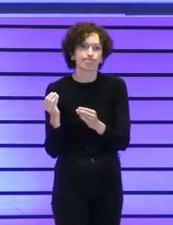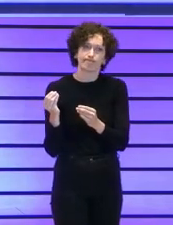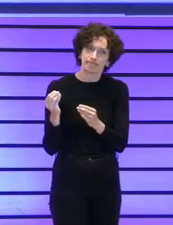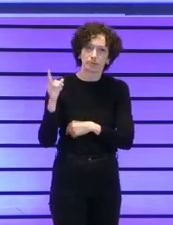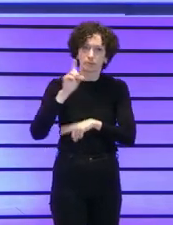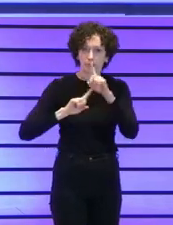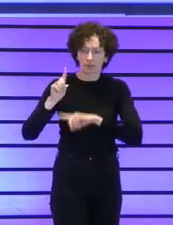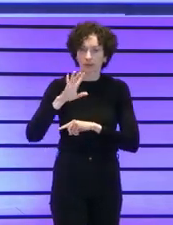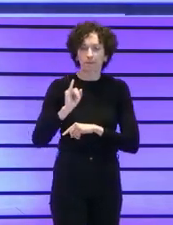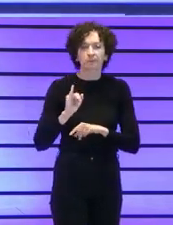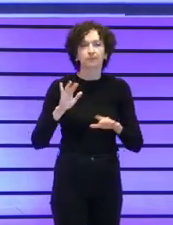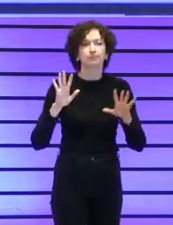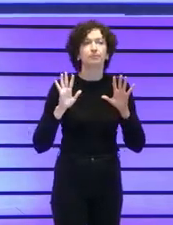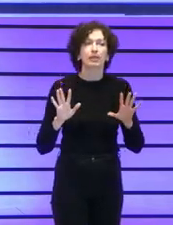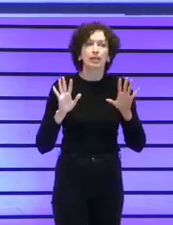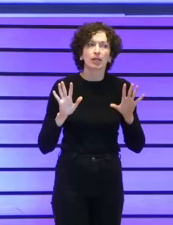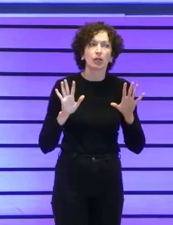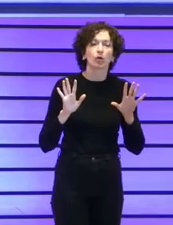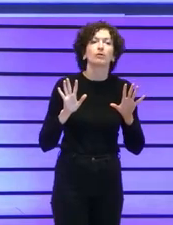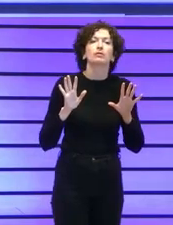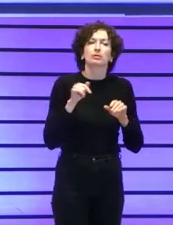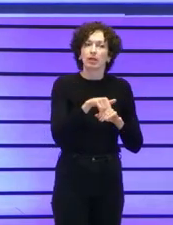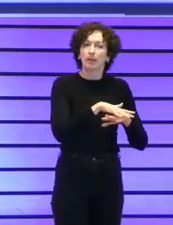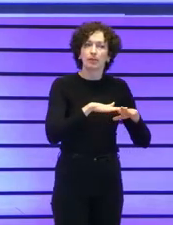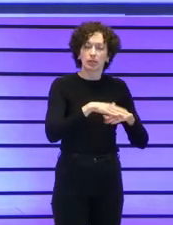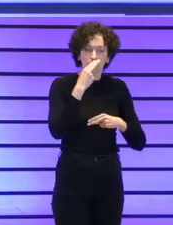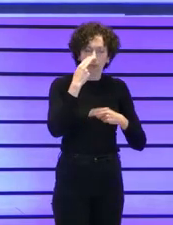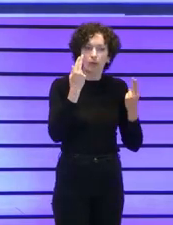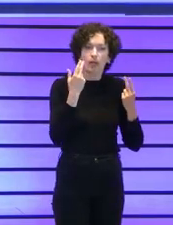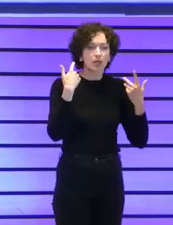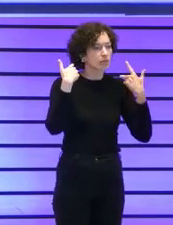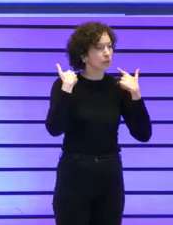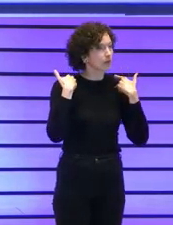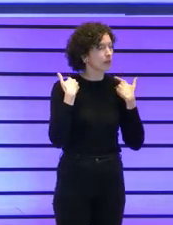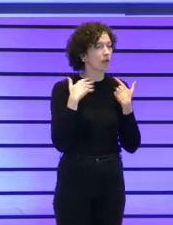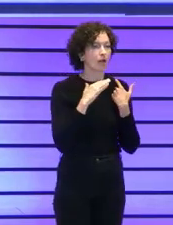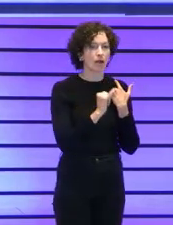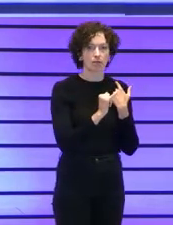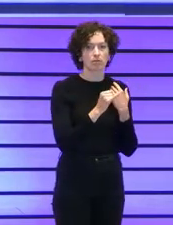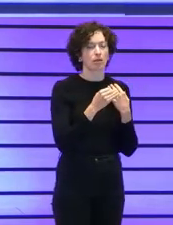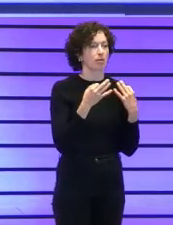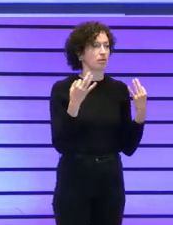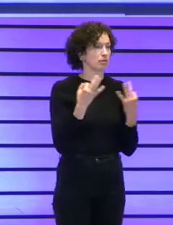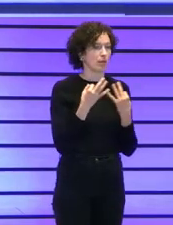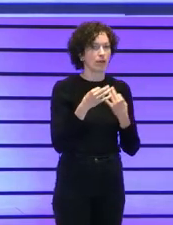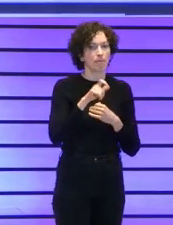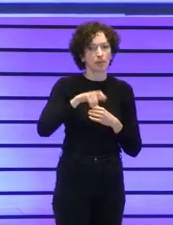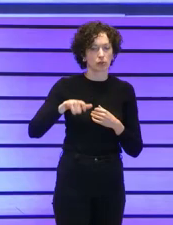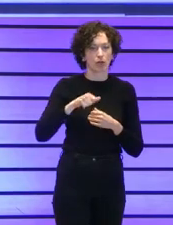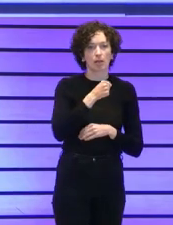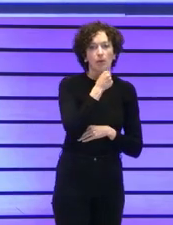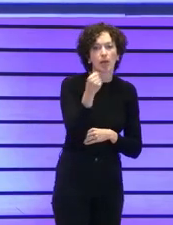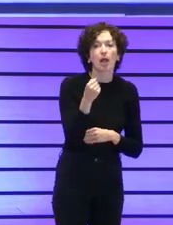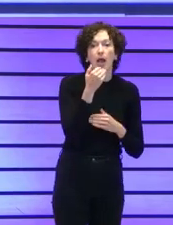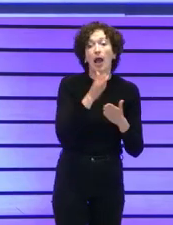niego la mayor, es decir, hay una responsabilidad de la administración pública que consiste en apoyar a la ciudadanía a través